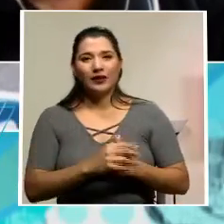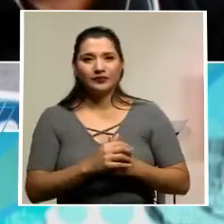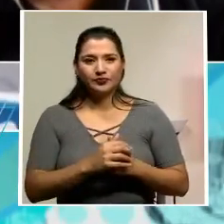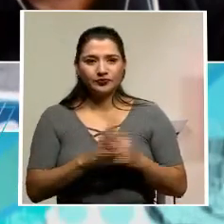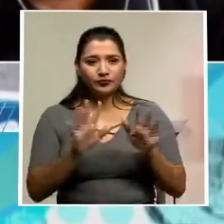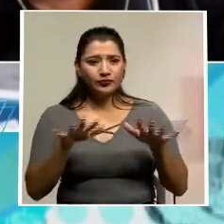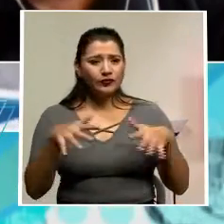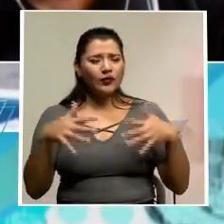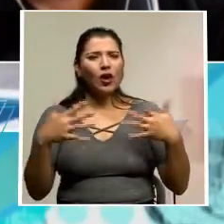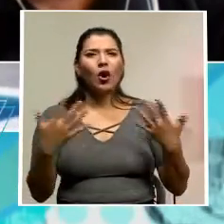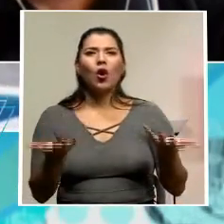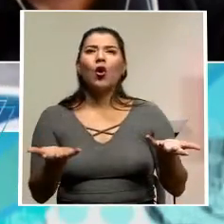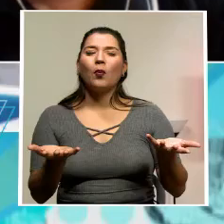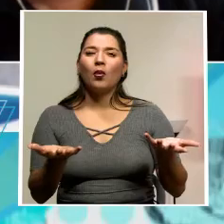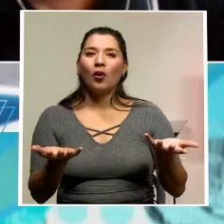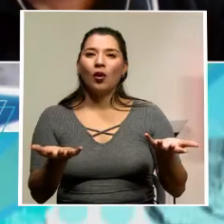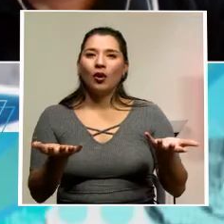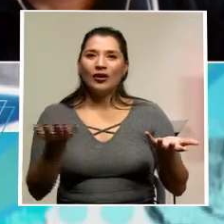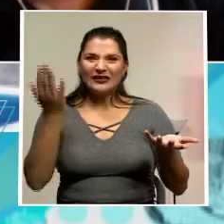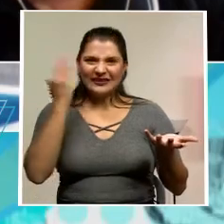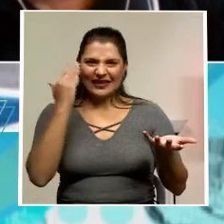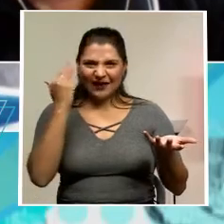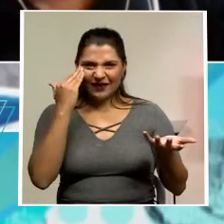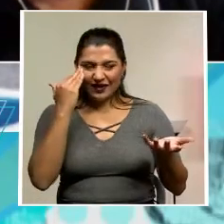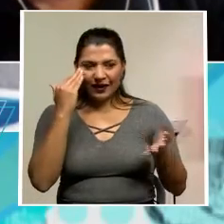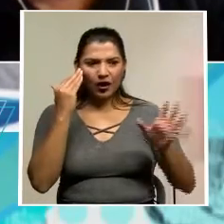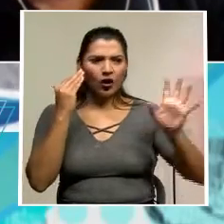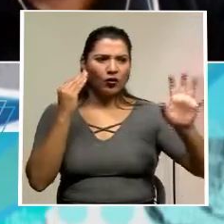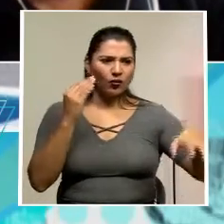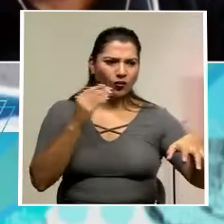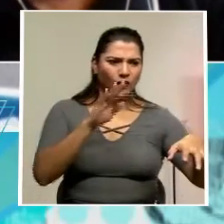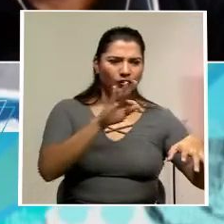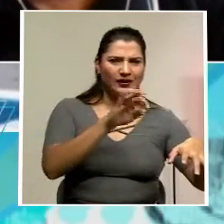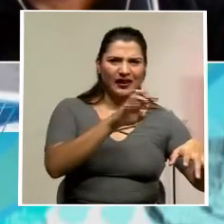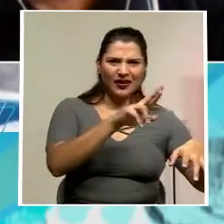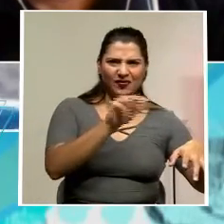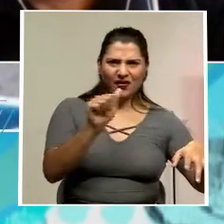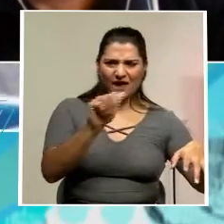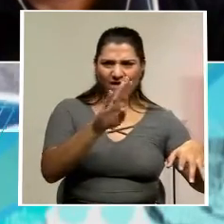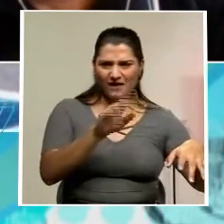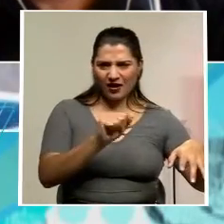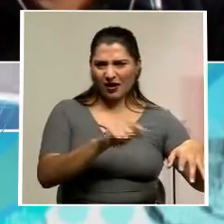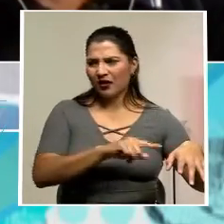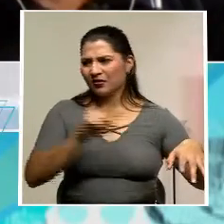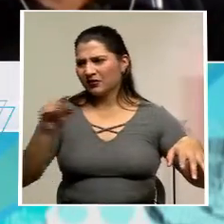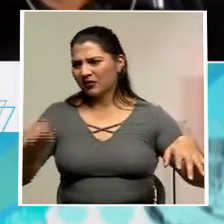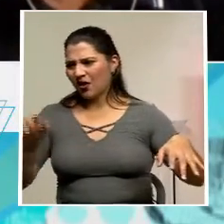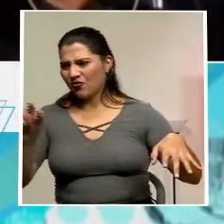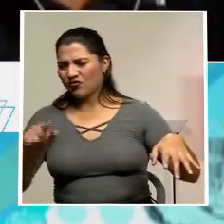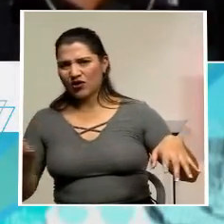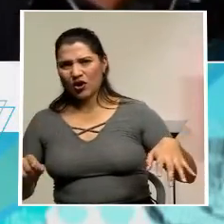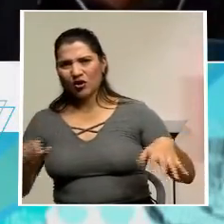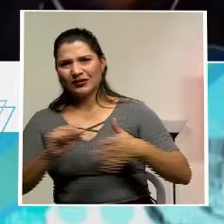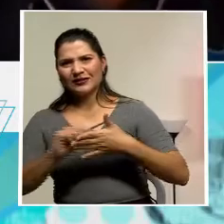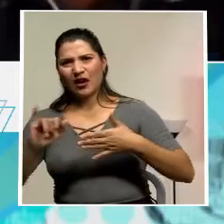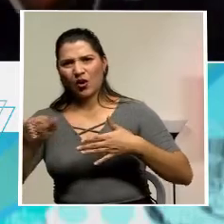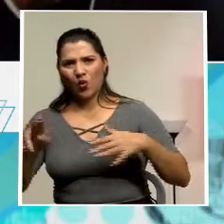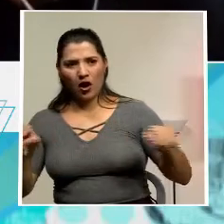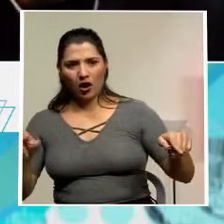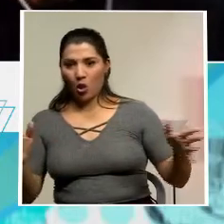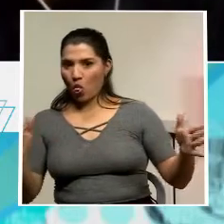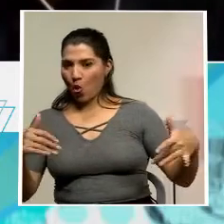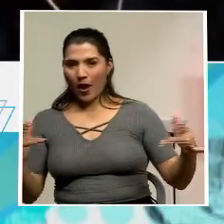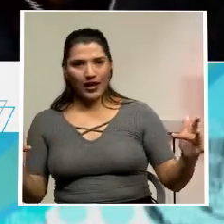tienen conexión hídrica y que están tan alejados uno del otro? Bueno, es curioso porque